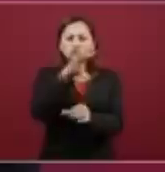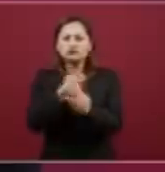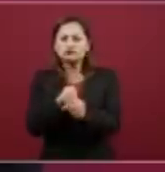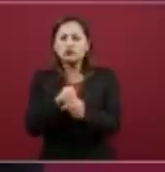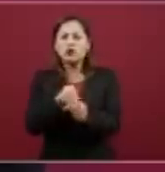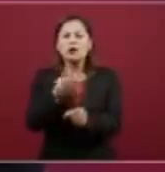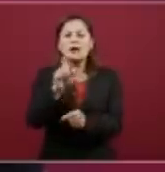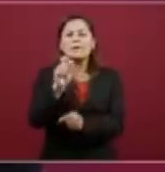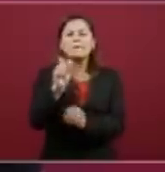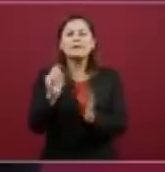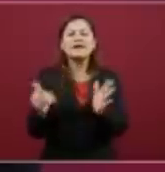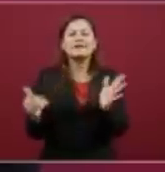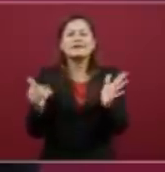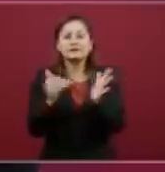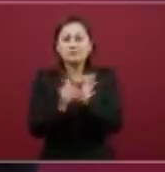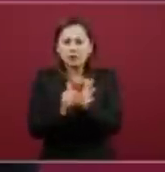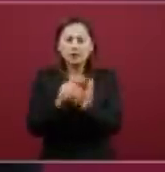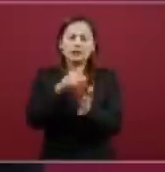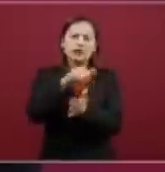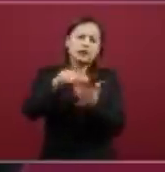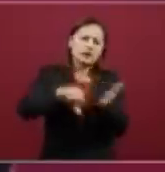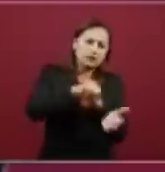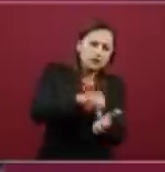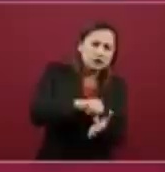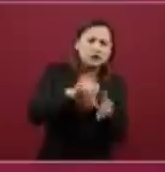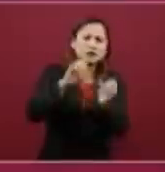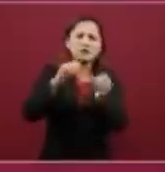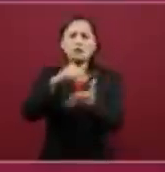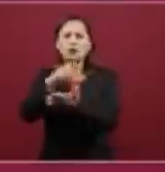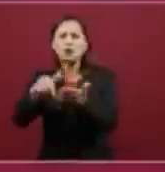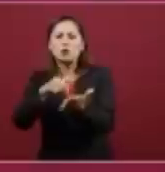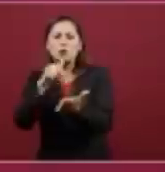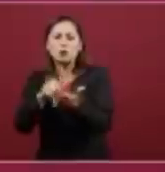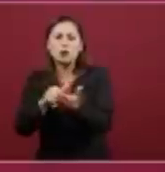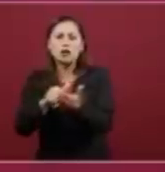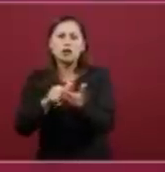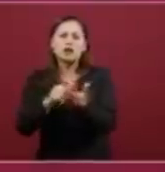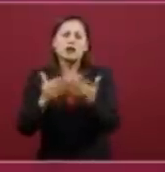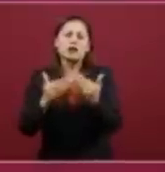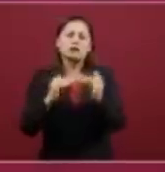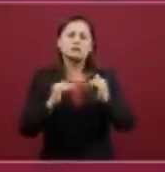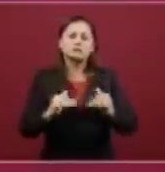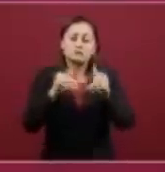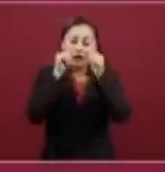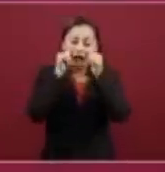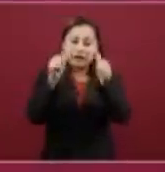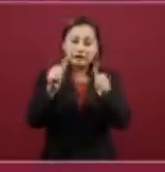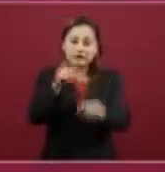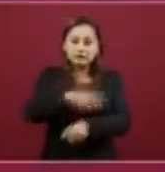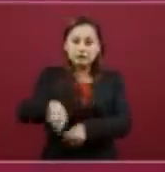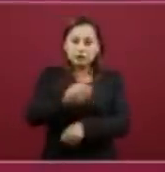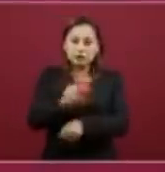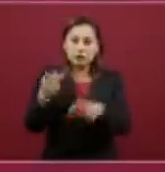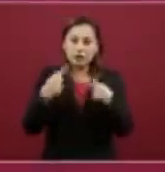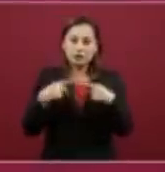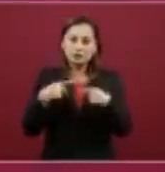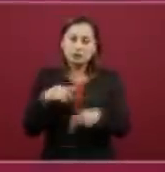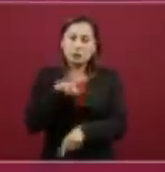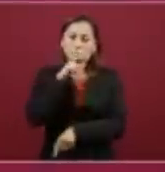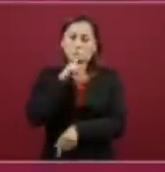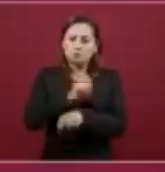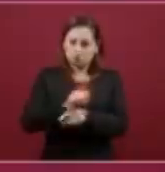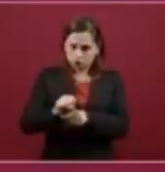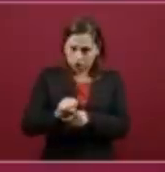centros de salud o unidades médicas, lo que es el primer nivel de atención. De esas 20,000,